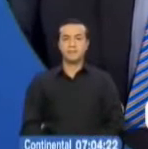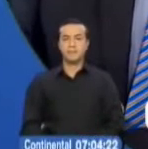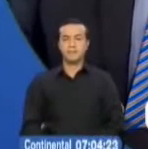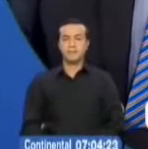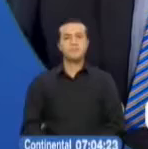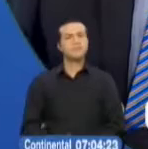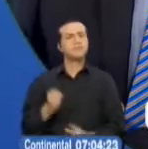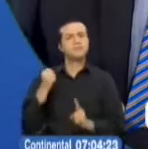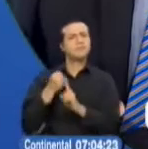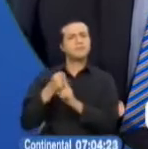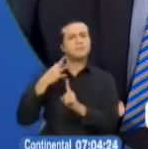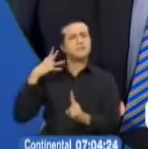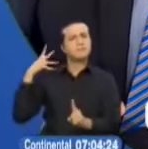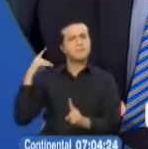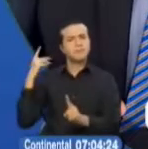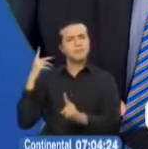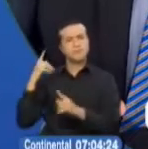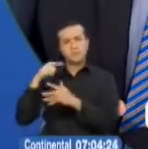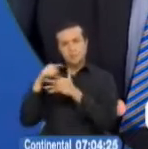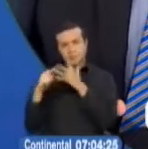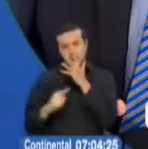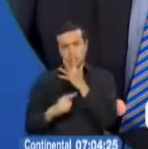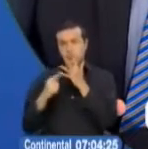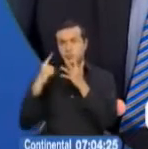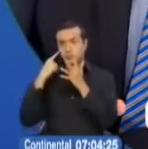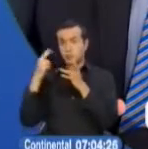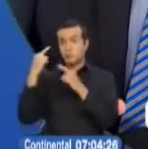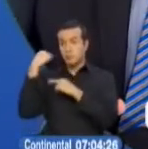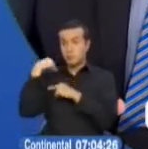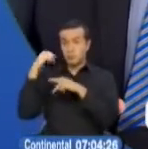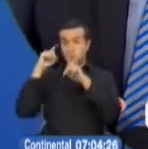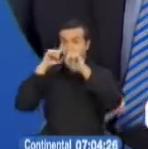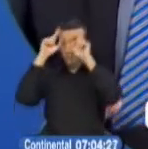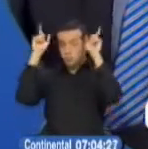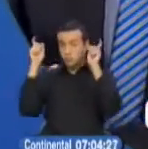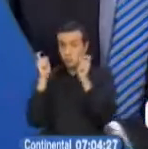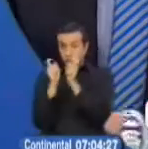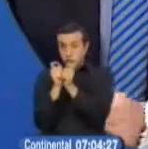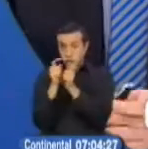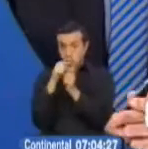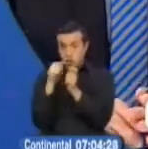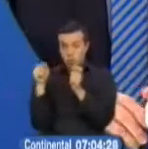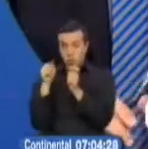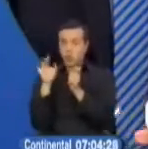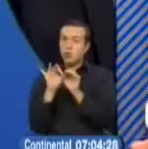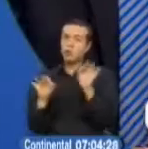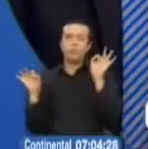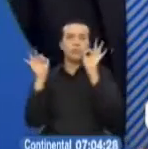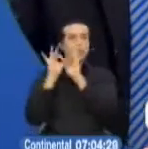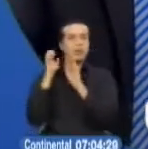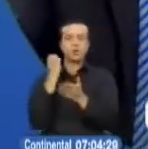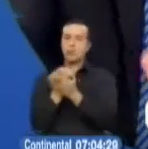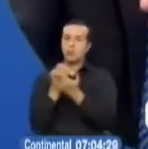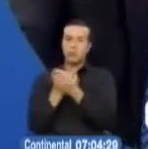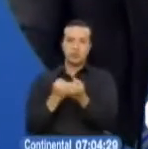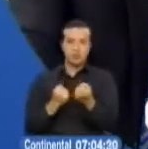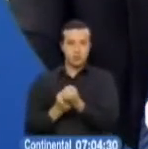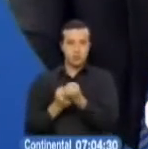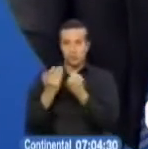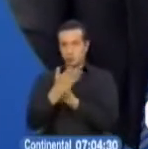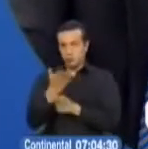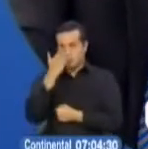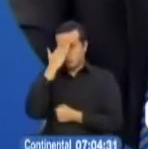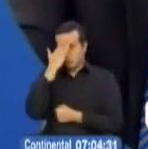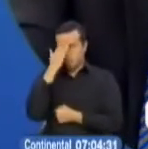El impacto, el efecto y el papel que tienen las MIPYMES es muy importante en la economía. Ya